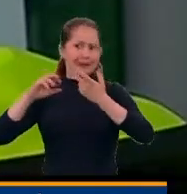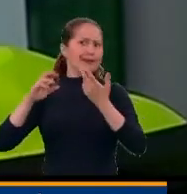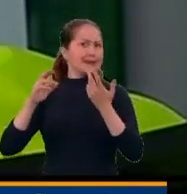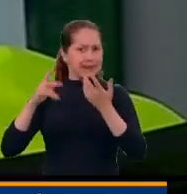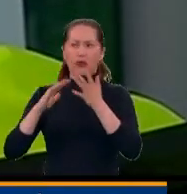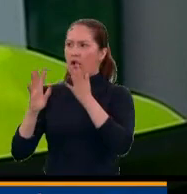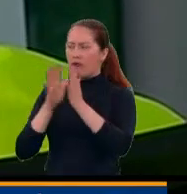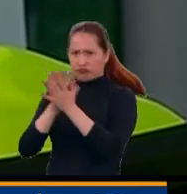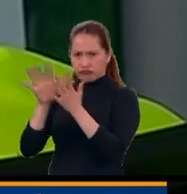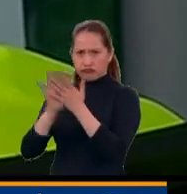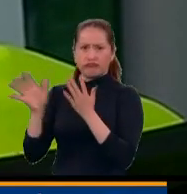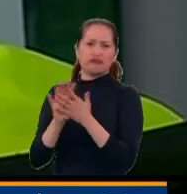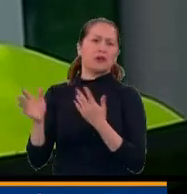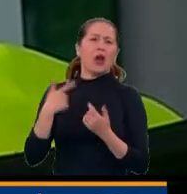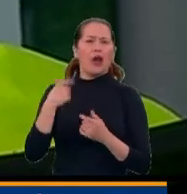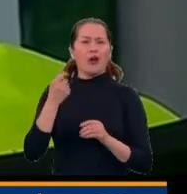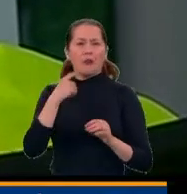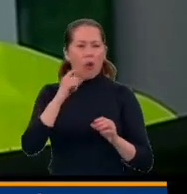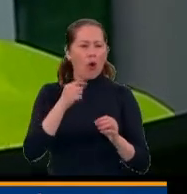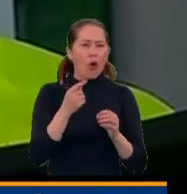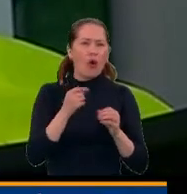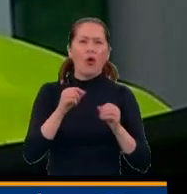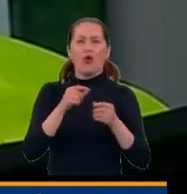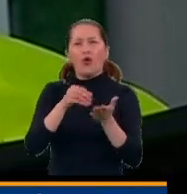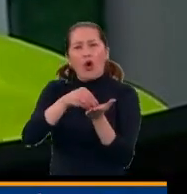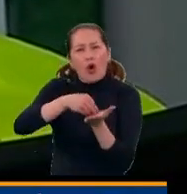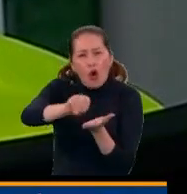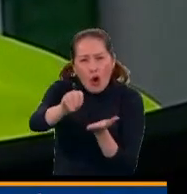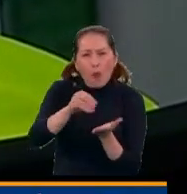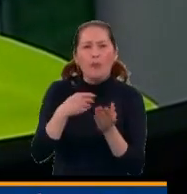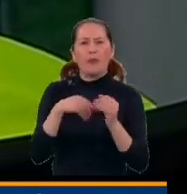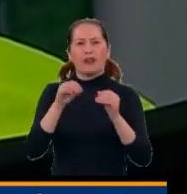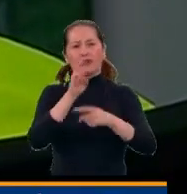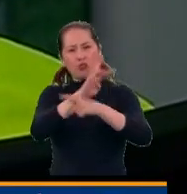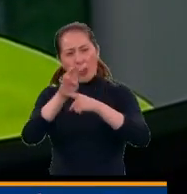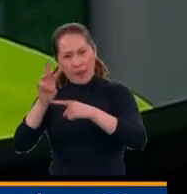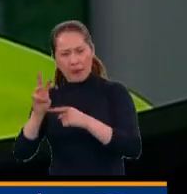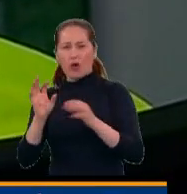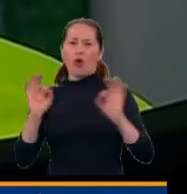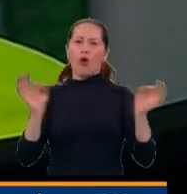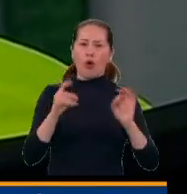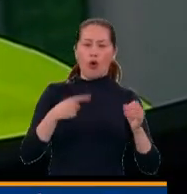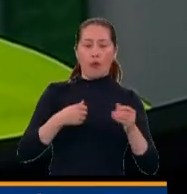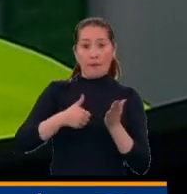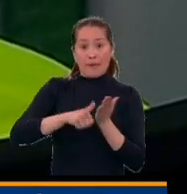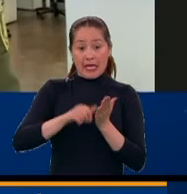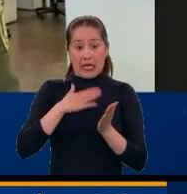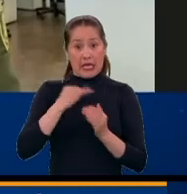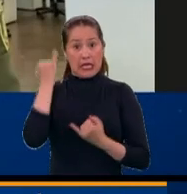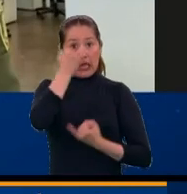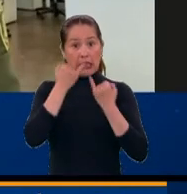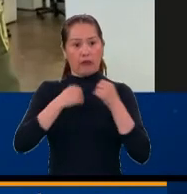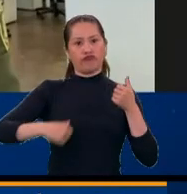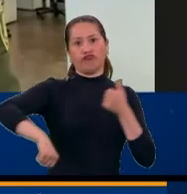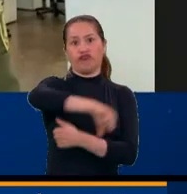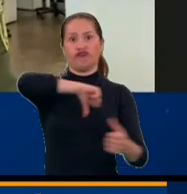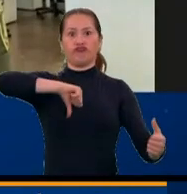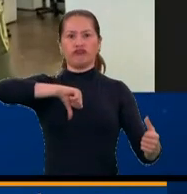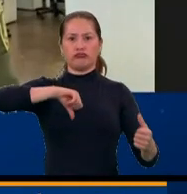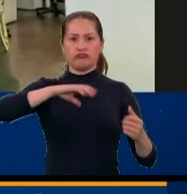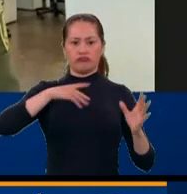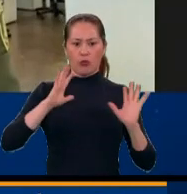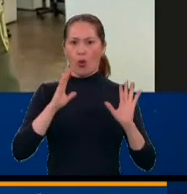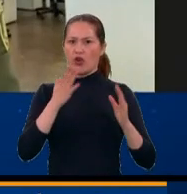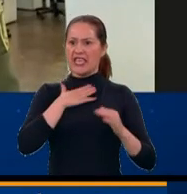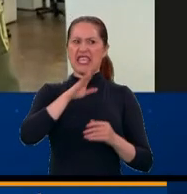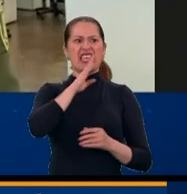situaciones de phishing, estafas por compras online y la suplantación de identidad. ¿Cuál es la mayor recomendación que podemos dar en este